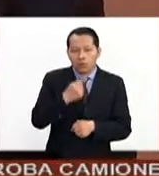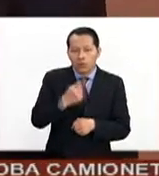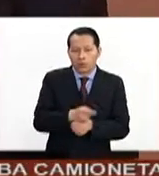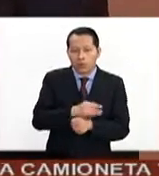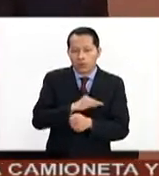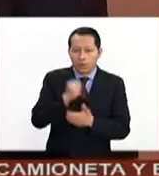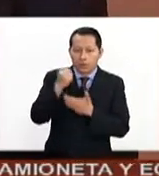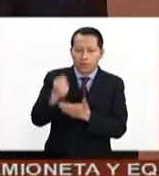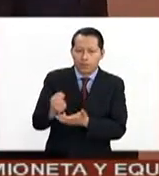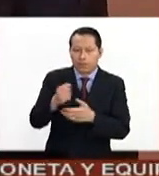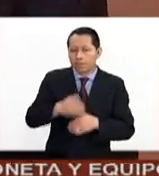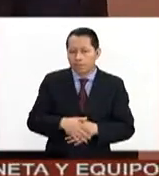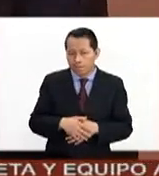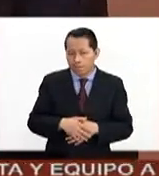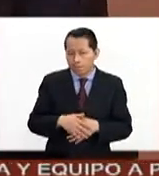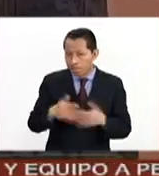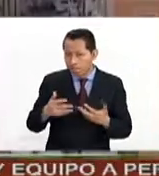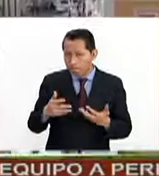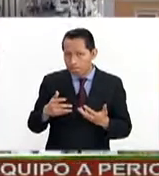de inversión.